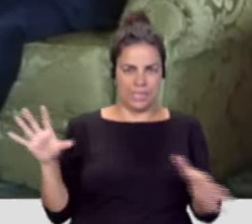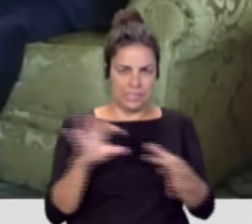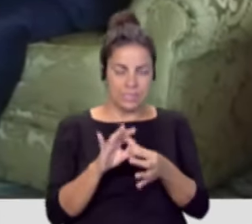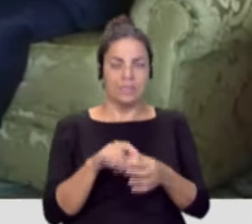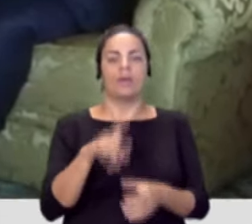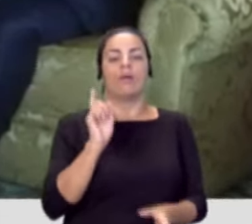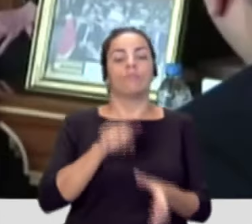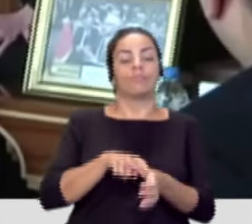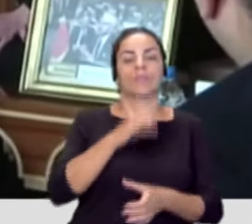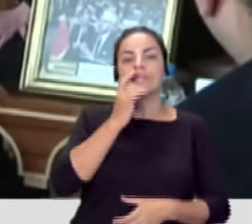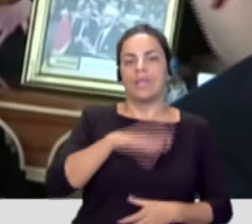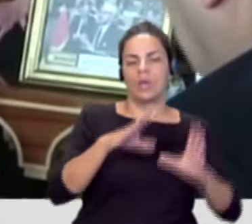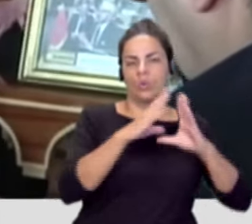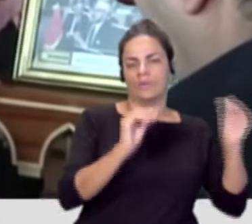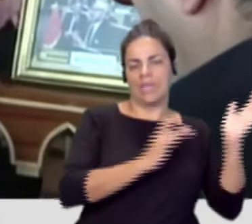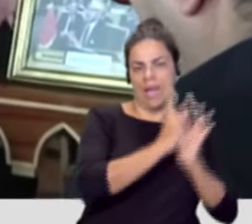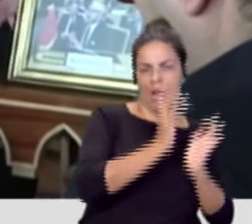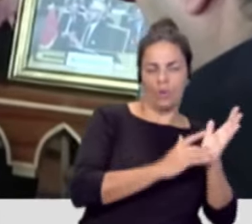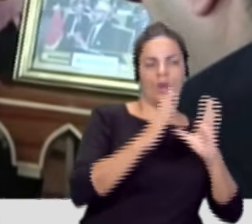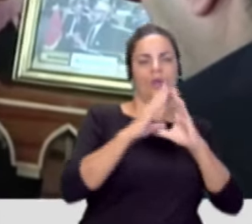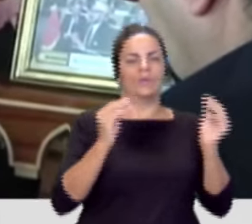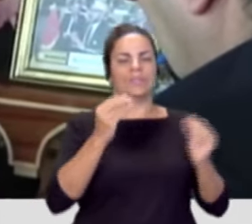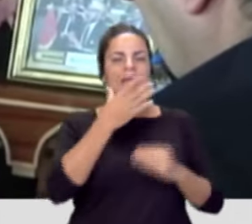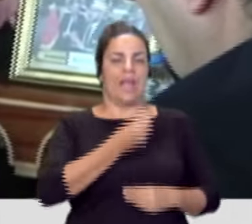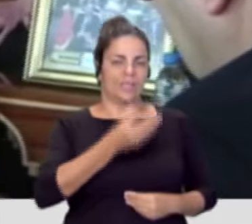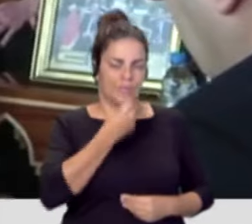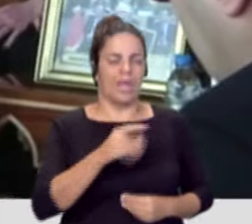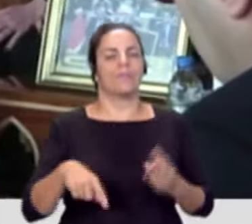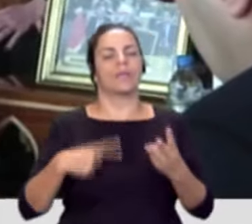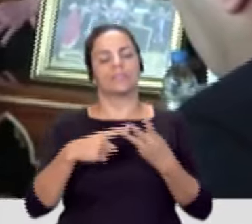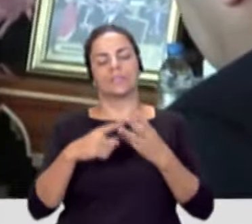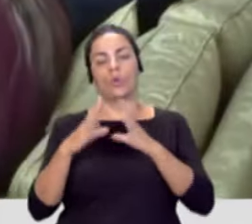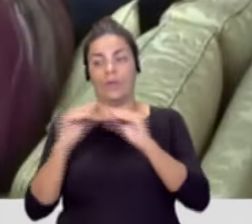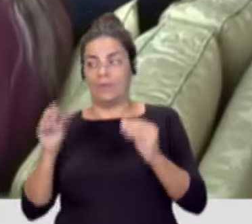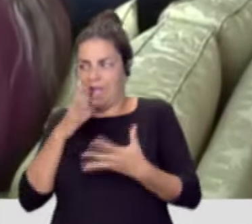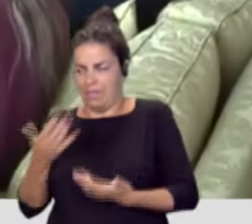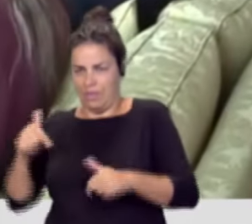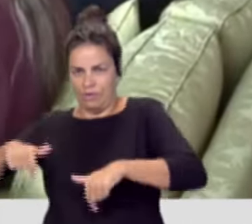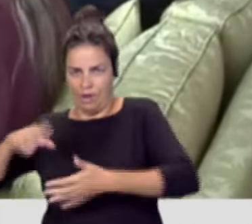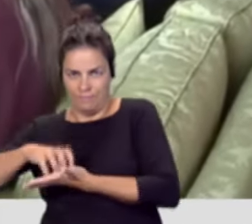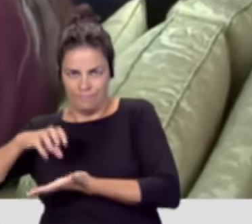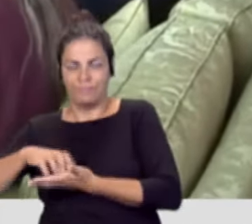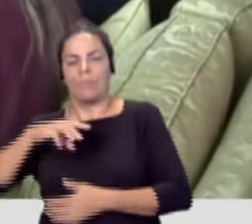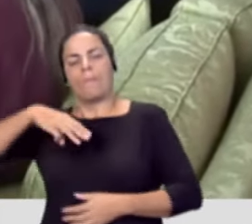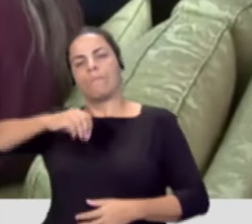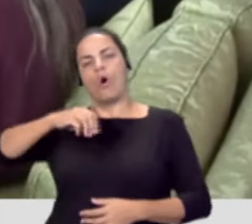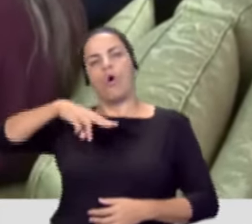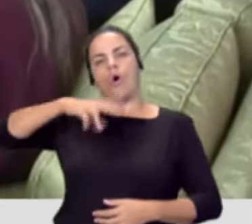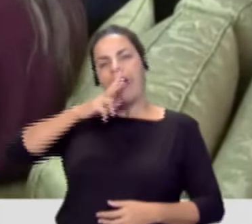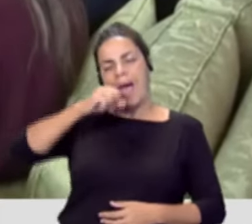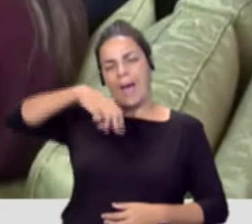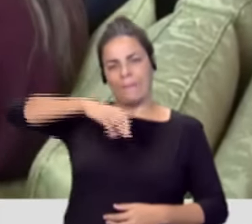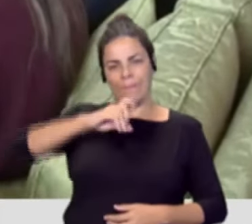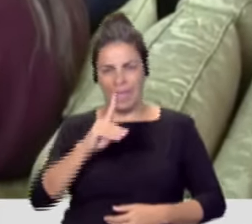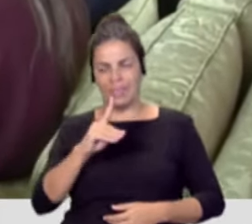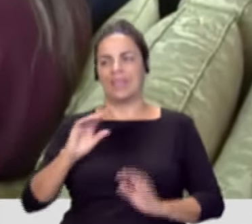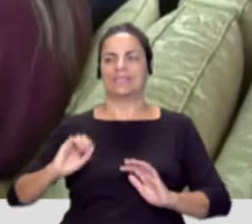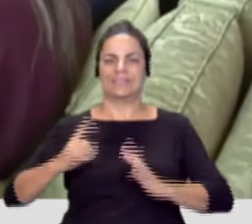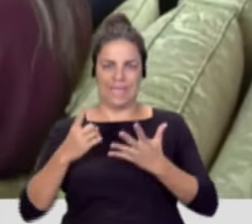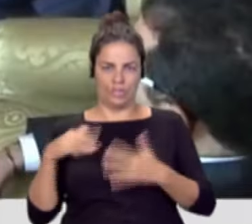de La Laguna, la Universidad de Las Palmas de Gran Canaria y la universidad en la que nos encontramos, la Mohamed VI de Benguerir.